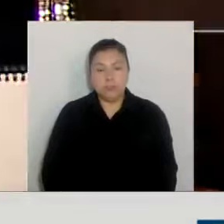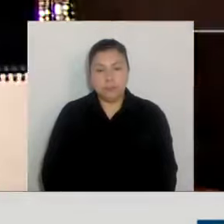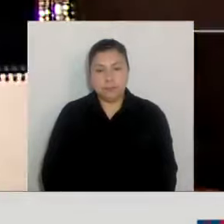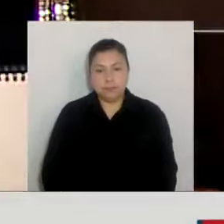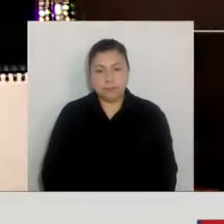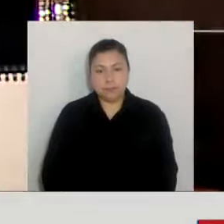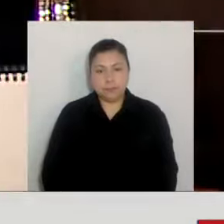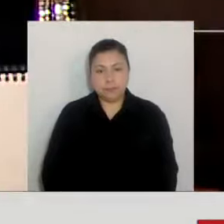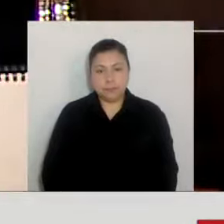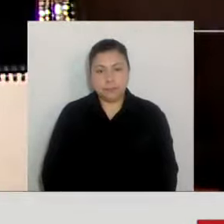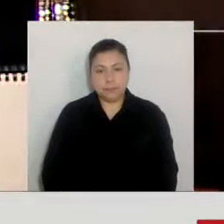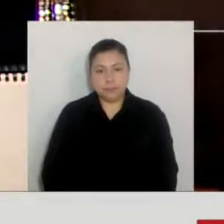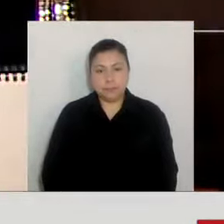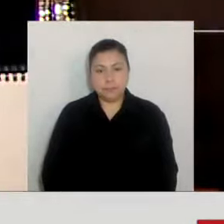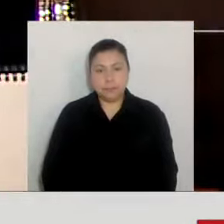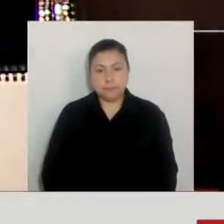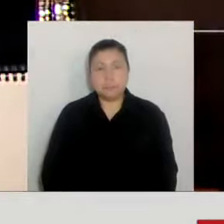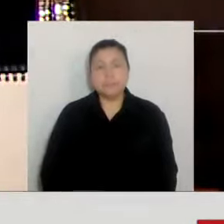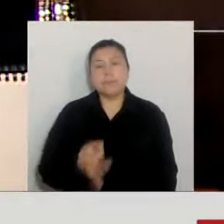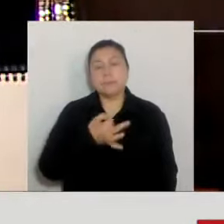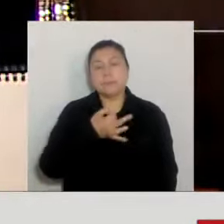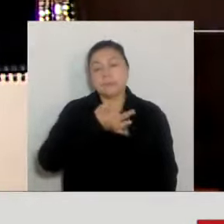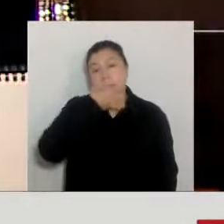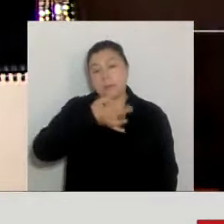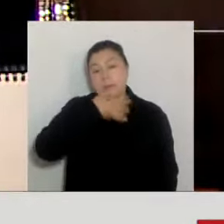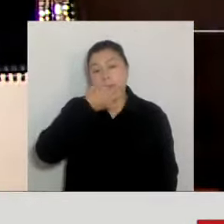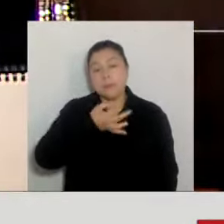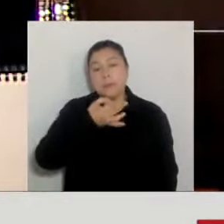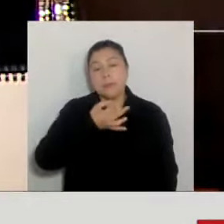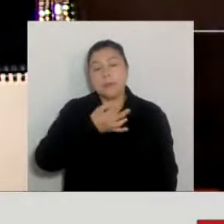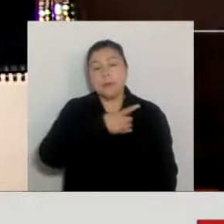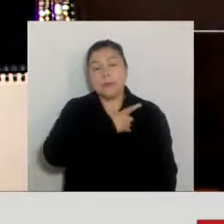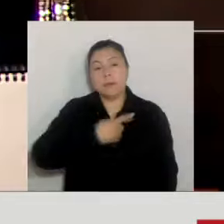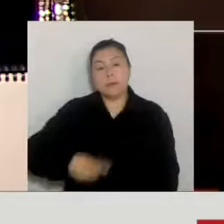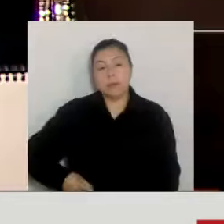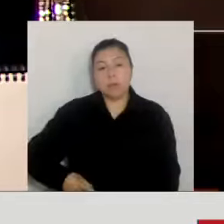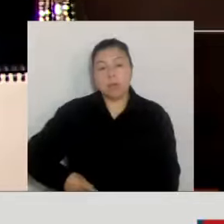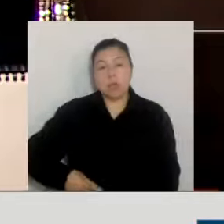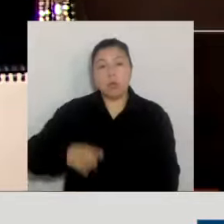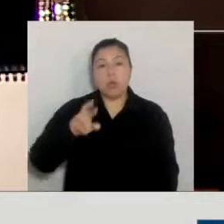respuesta tiene la palabra el diputado Agustín Romero